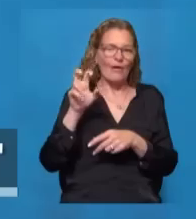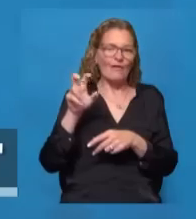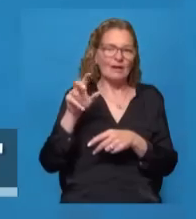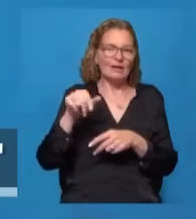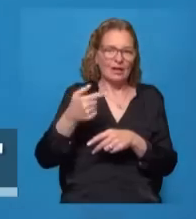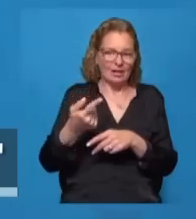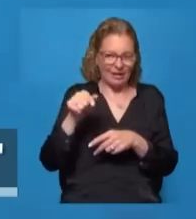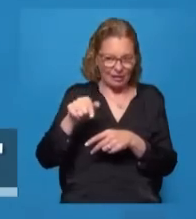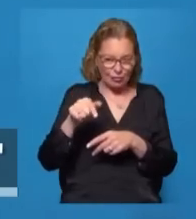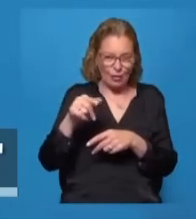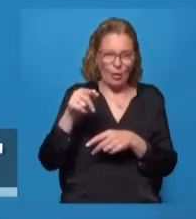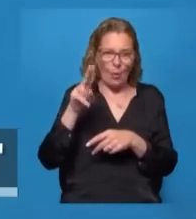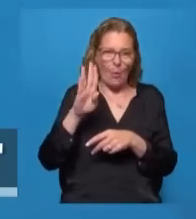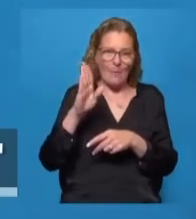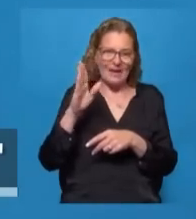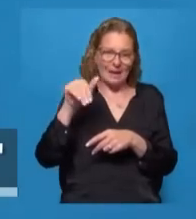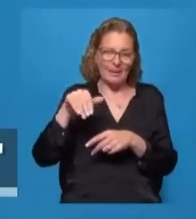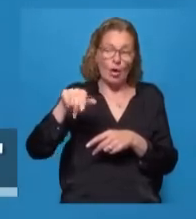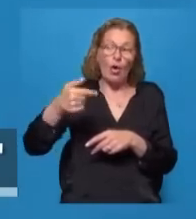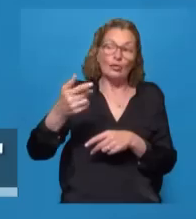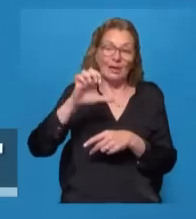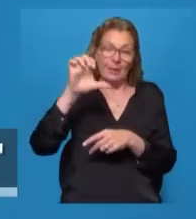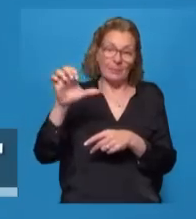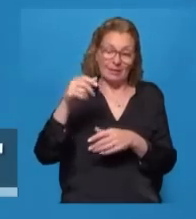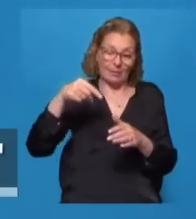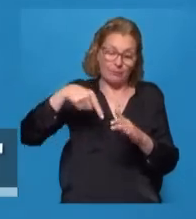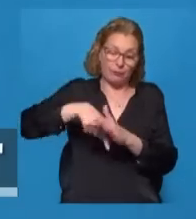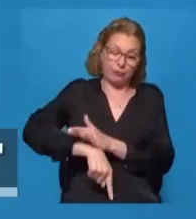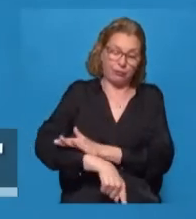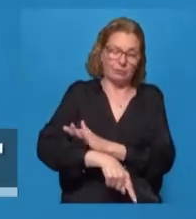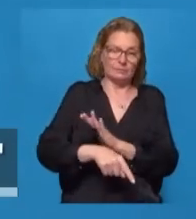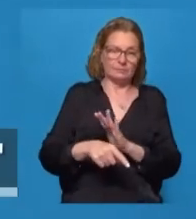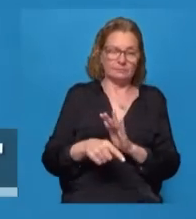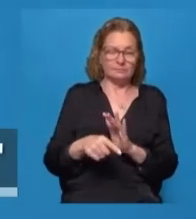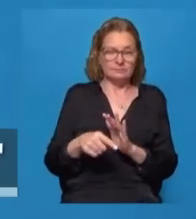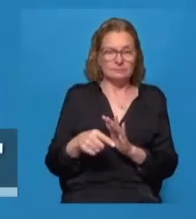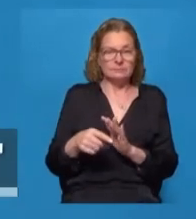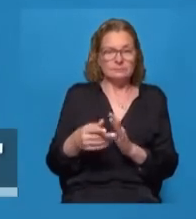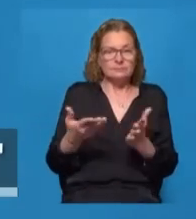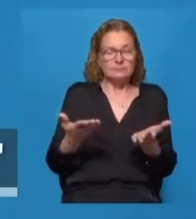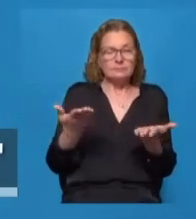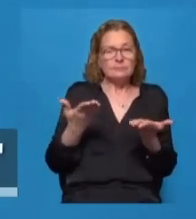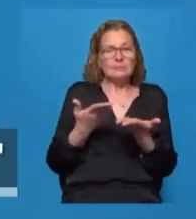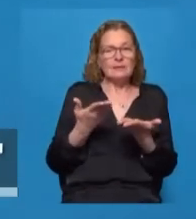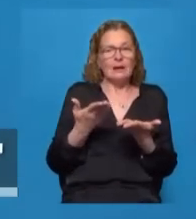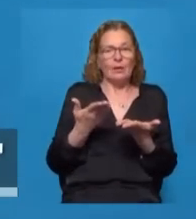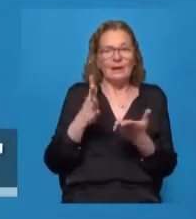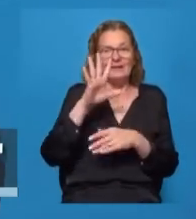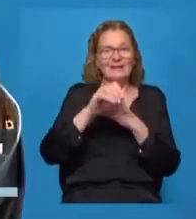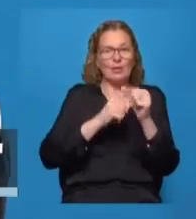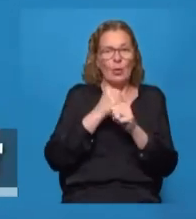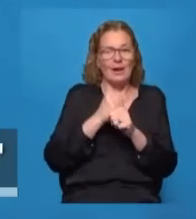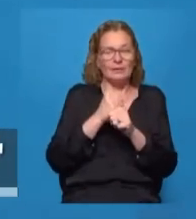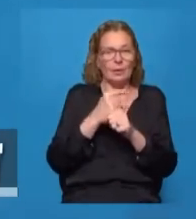y otras empresas que están perforando el acuífero para eso ahora en 5 años